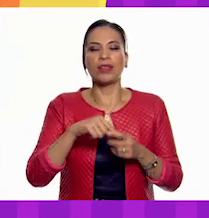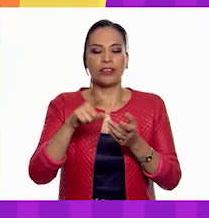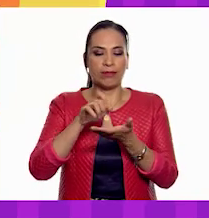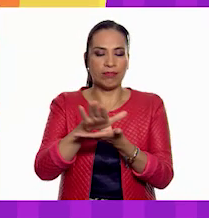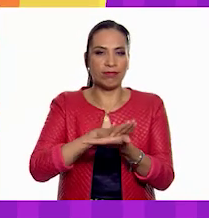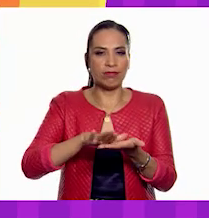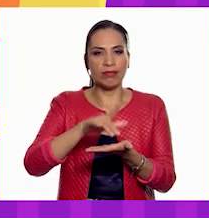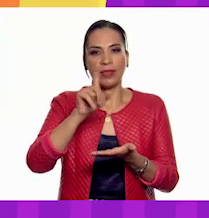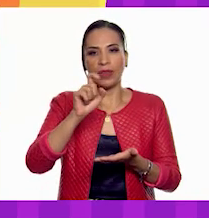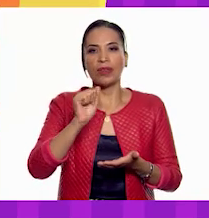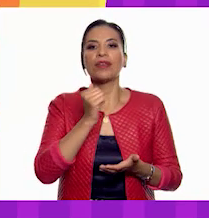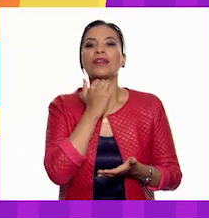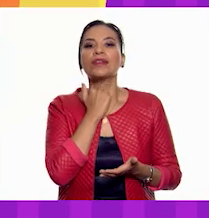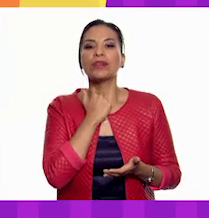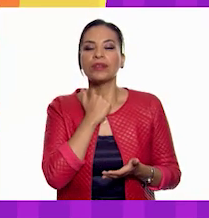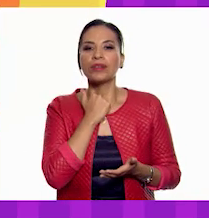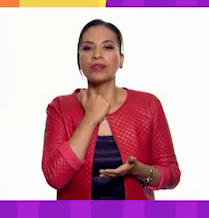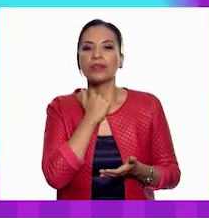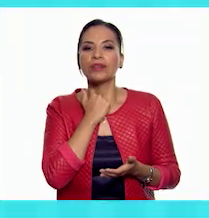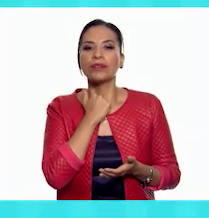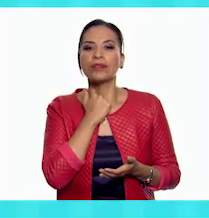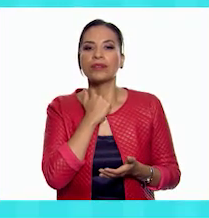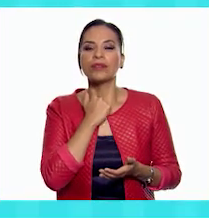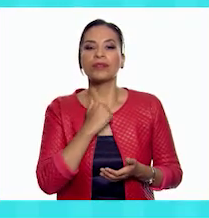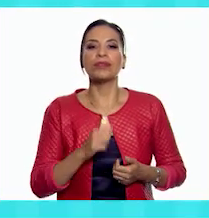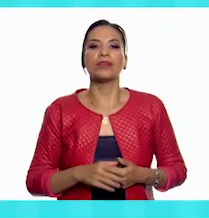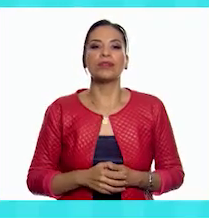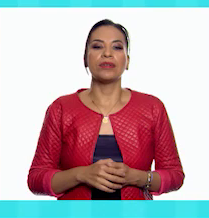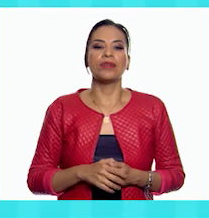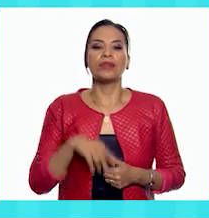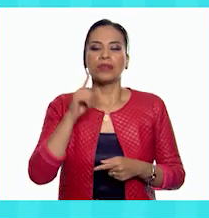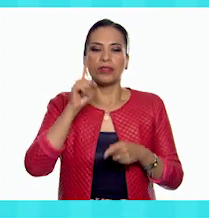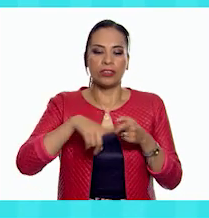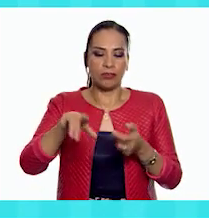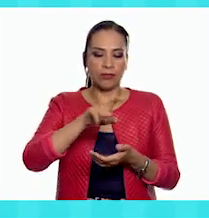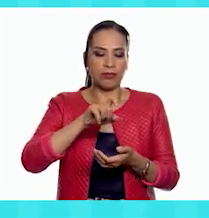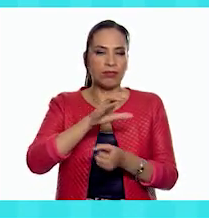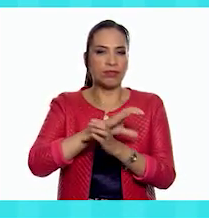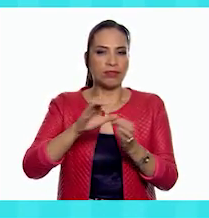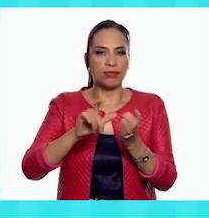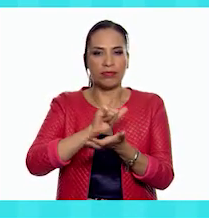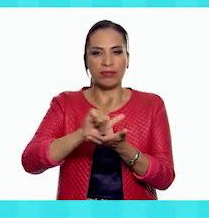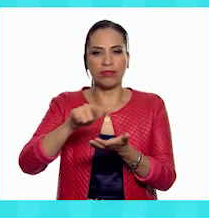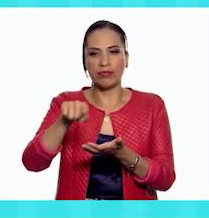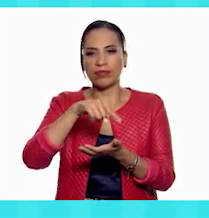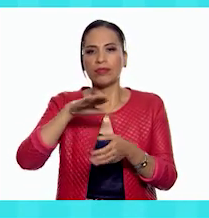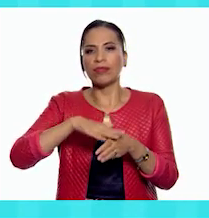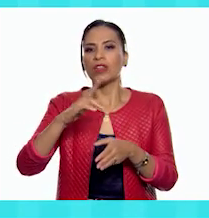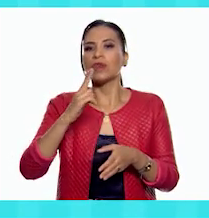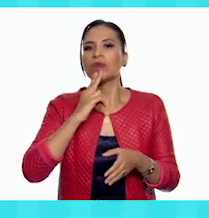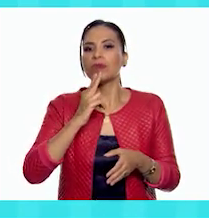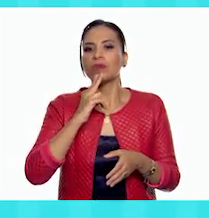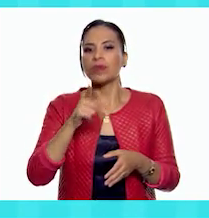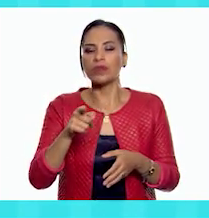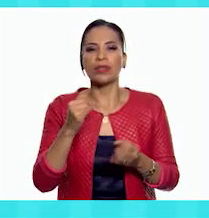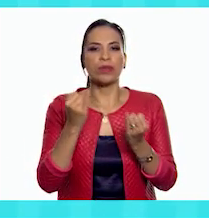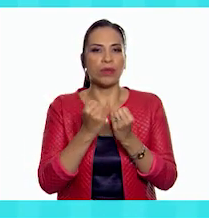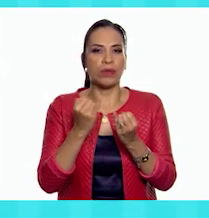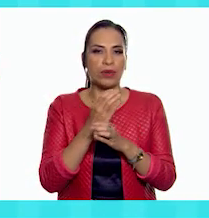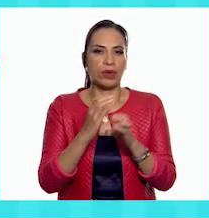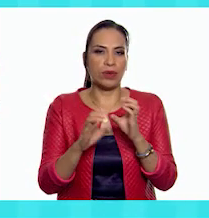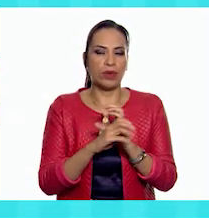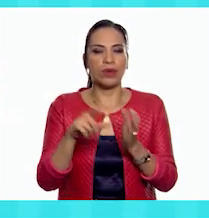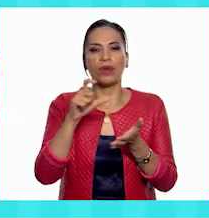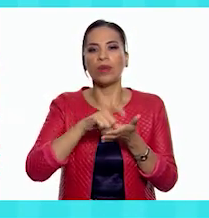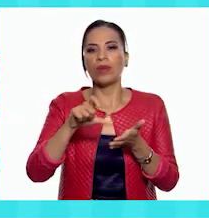desinfectante a base de agua y alcohol. Desinfecta las superficies de los objetos que más utilizas. También las